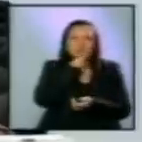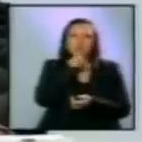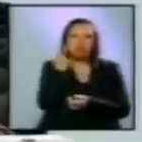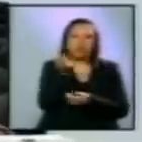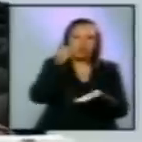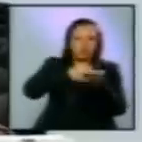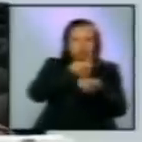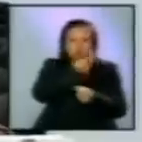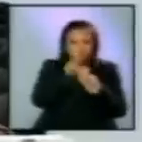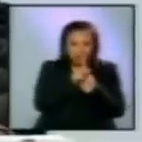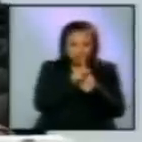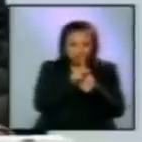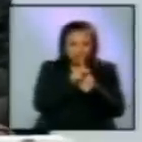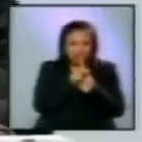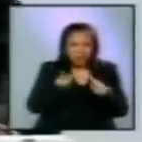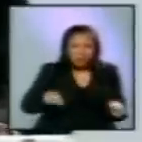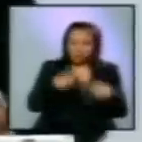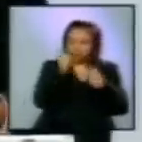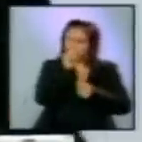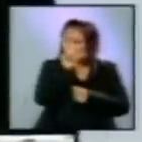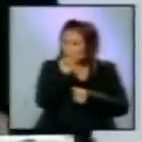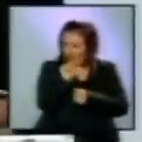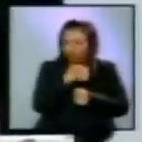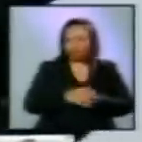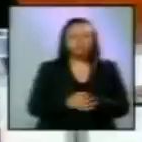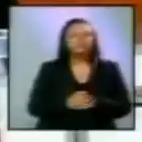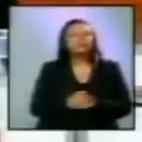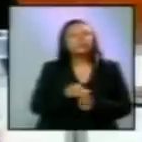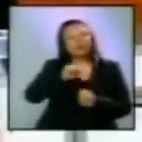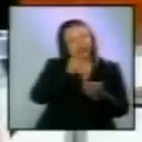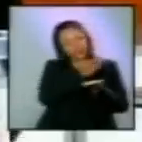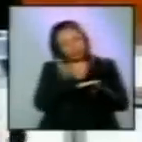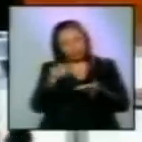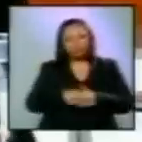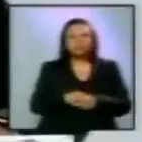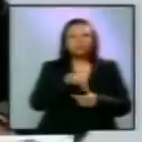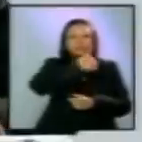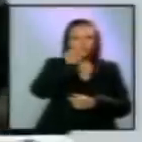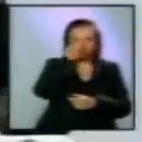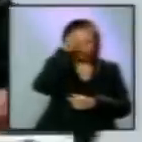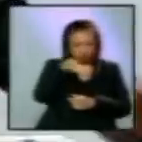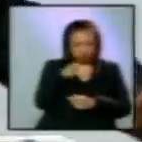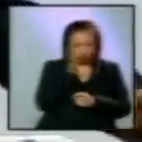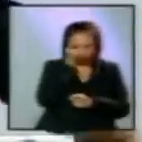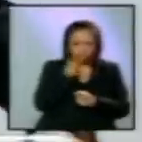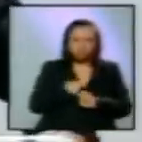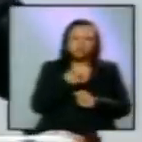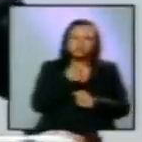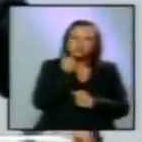privado. No significa privatización. Por otro lado, Josefina,